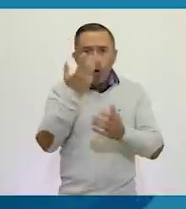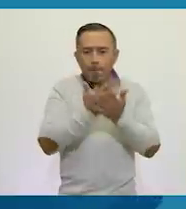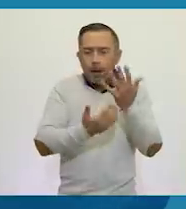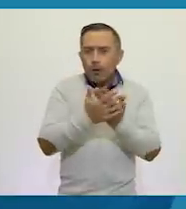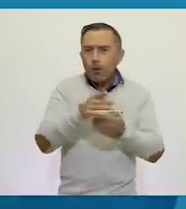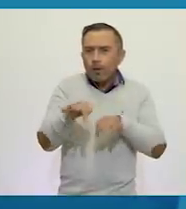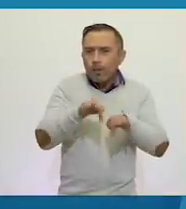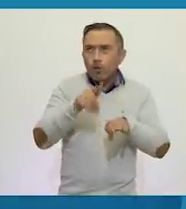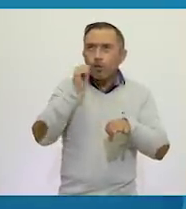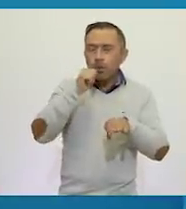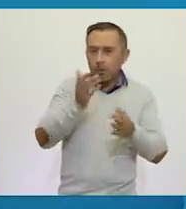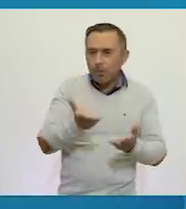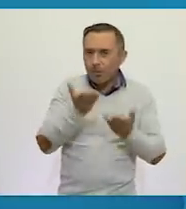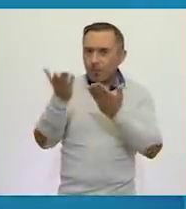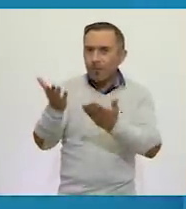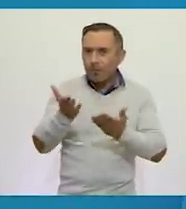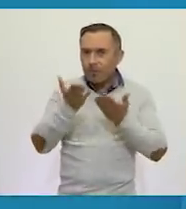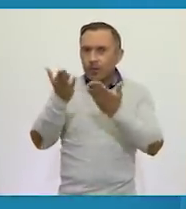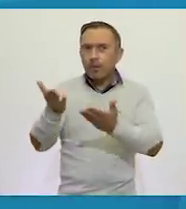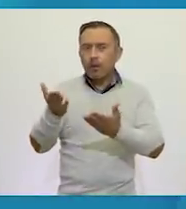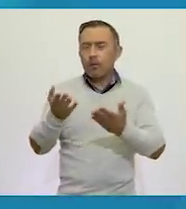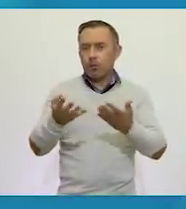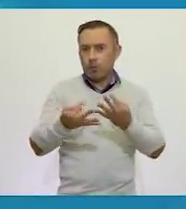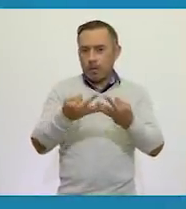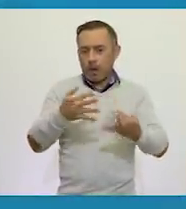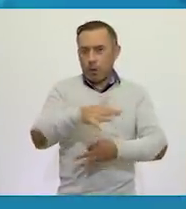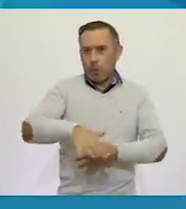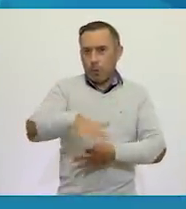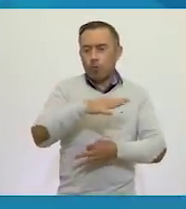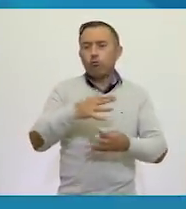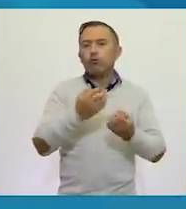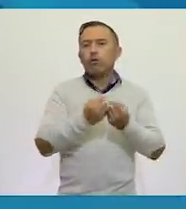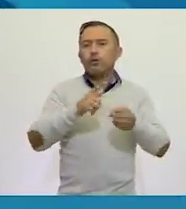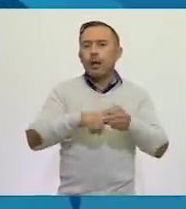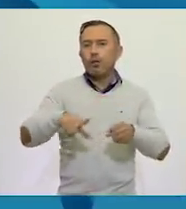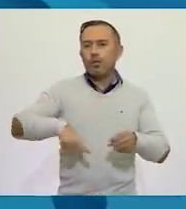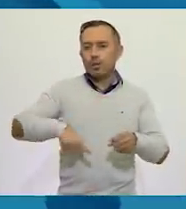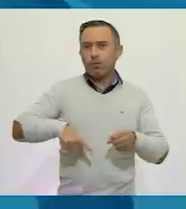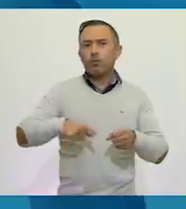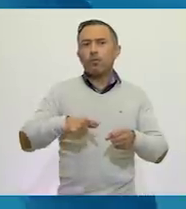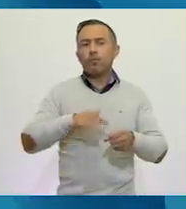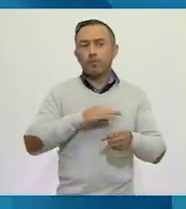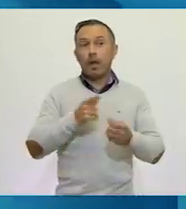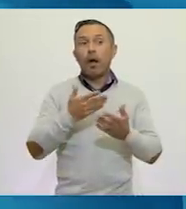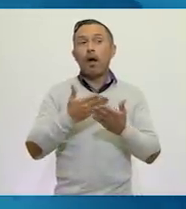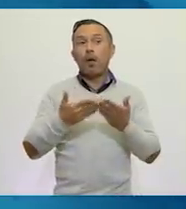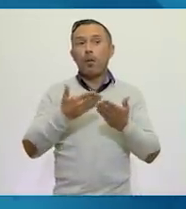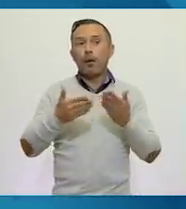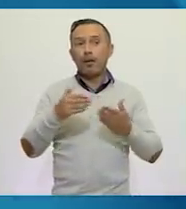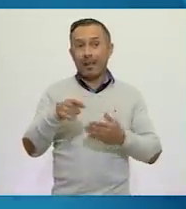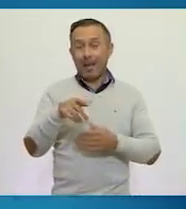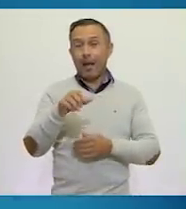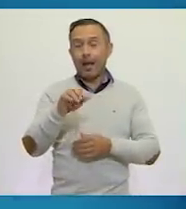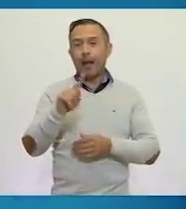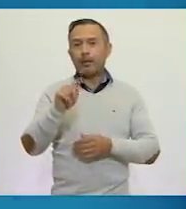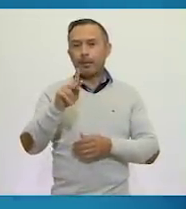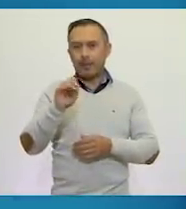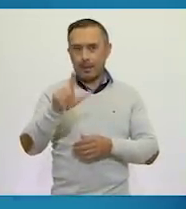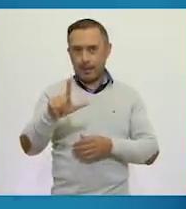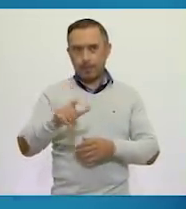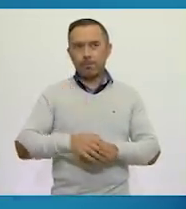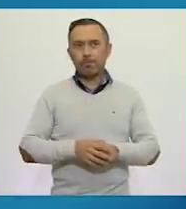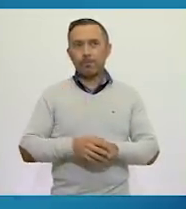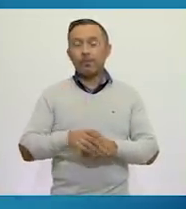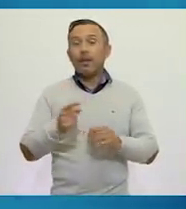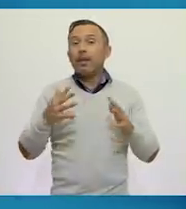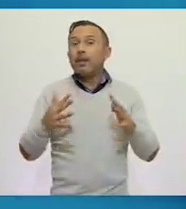como tributo, y tenían su propia estructura territorial, social y de gobierno, llamada Altépetl. La guerra era